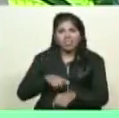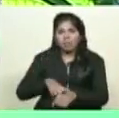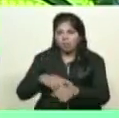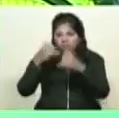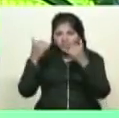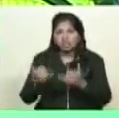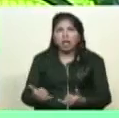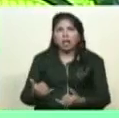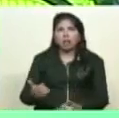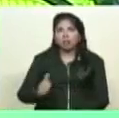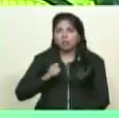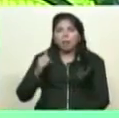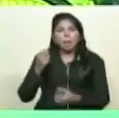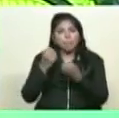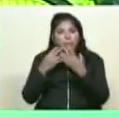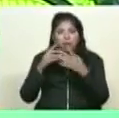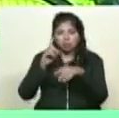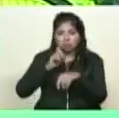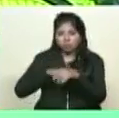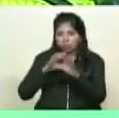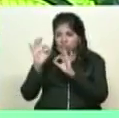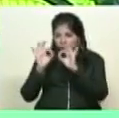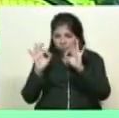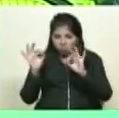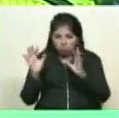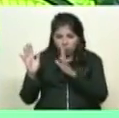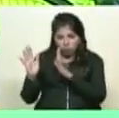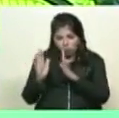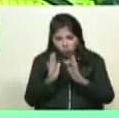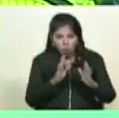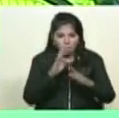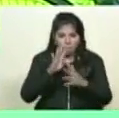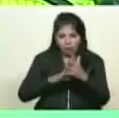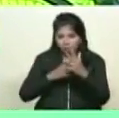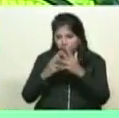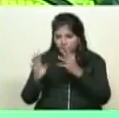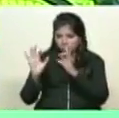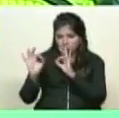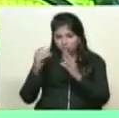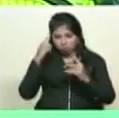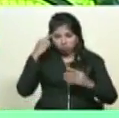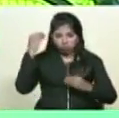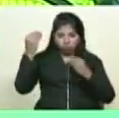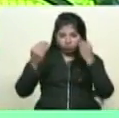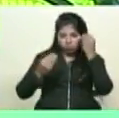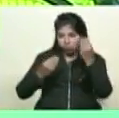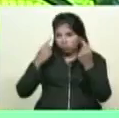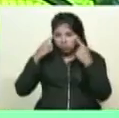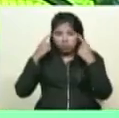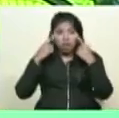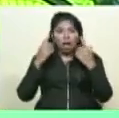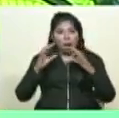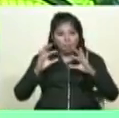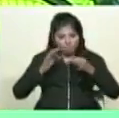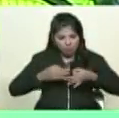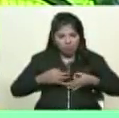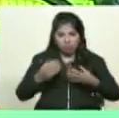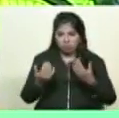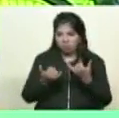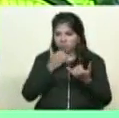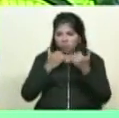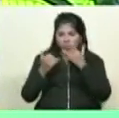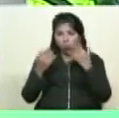allá, bien planificado, bien pensado, y tener la capacidad de crítica, autocrítica,